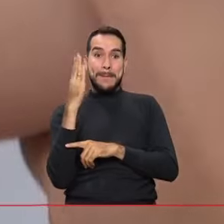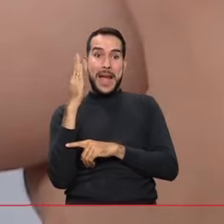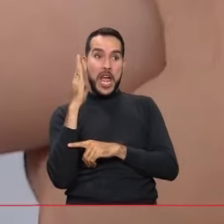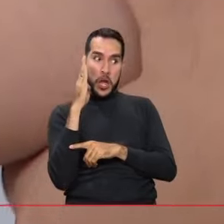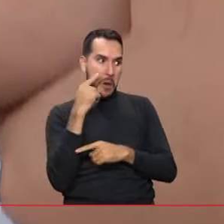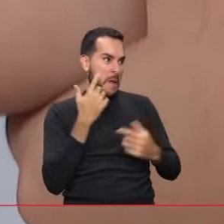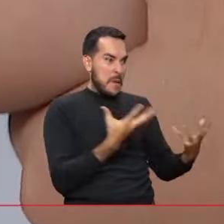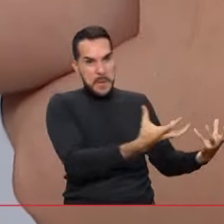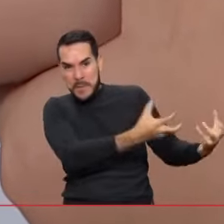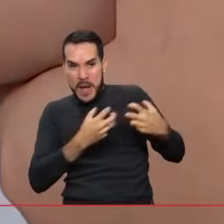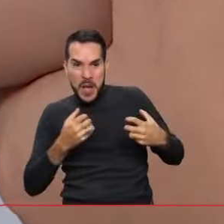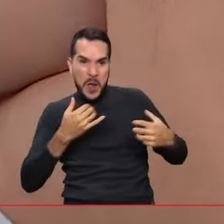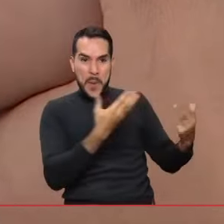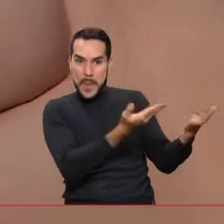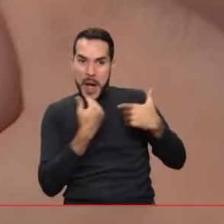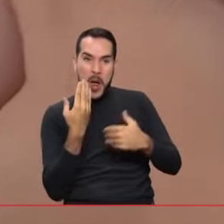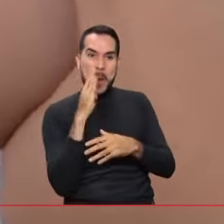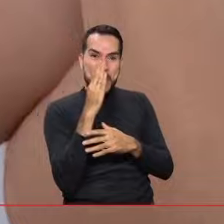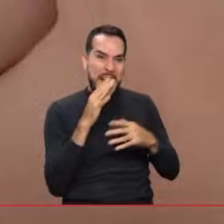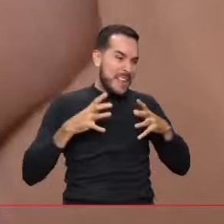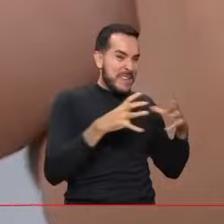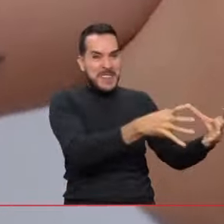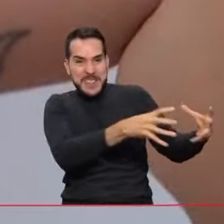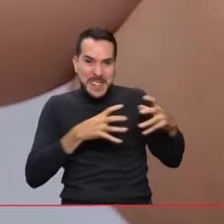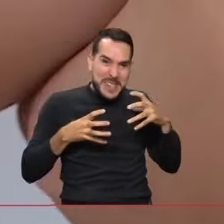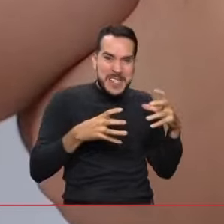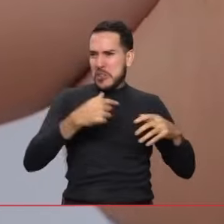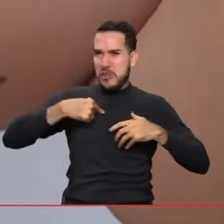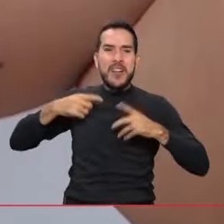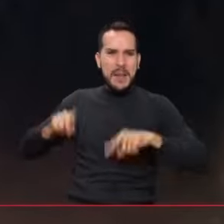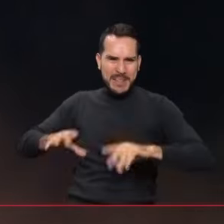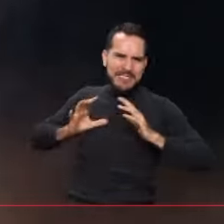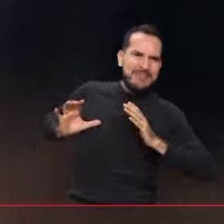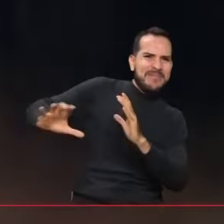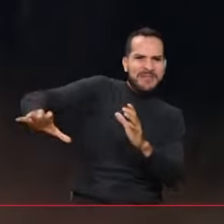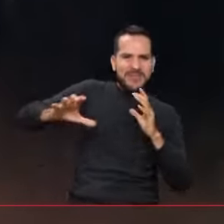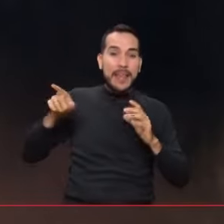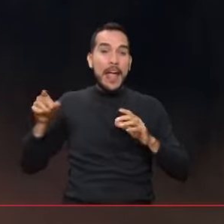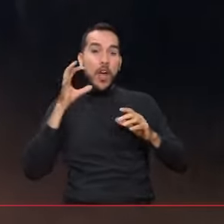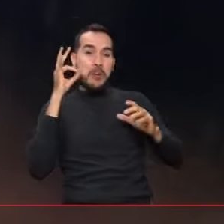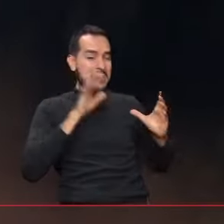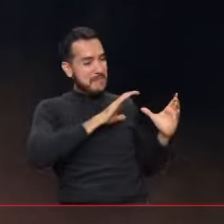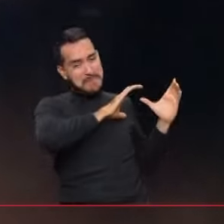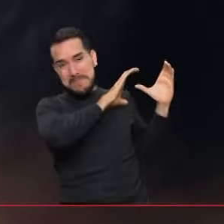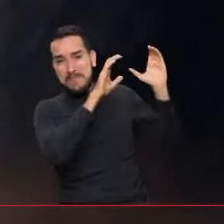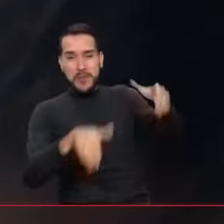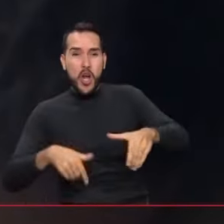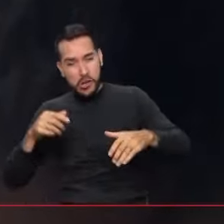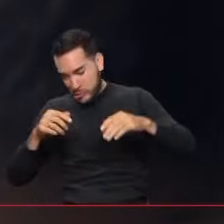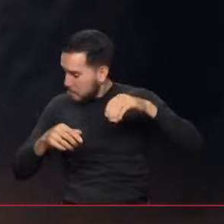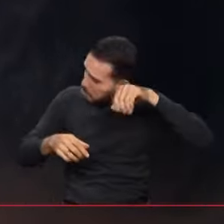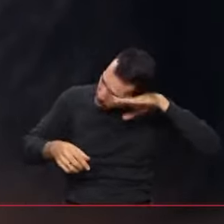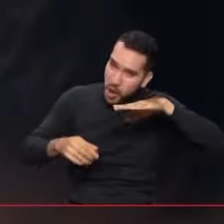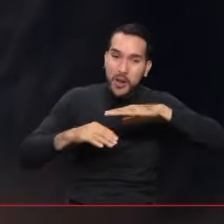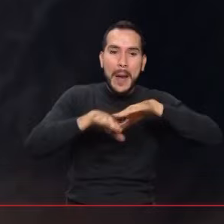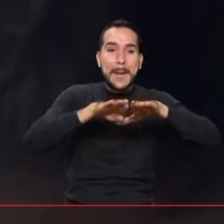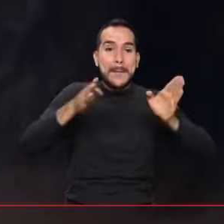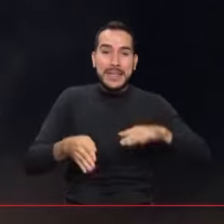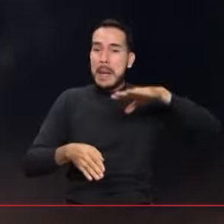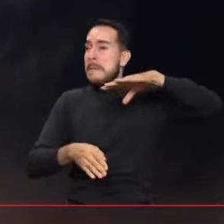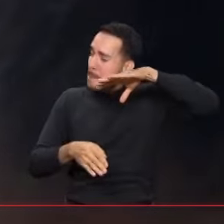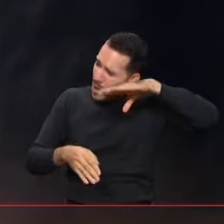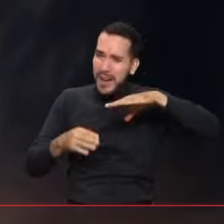dejaba, yo lo estrujaba también. Entonces él cogió y me tiró hacia una mesa y me pegó, esa mesa me dio aquí. Y ya, y entonces